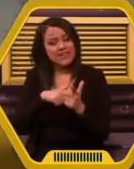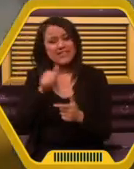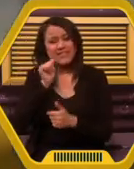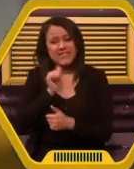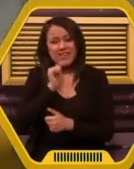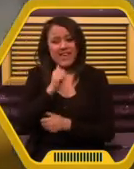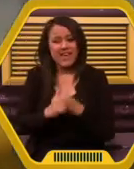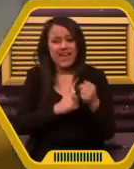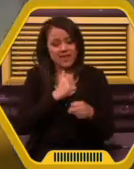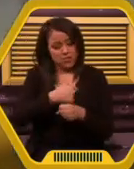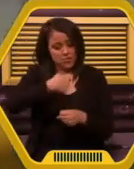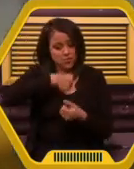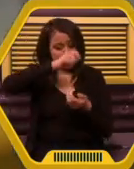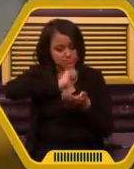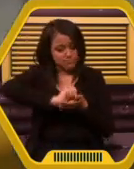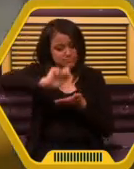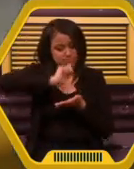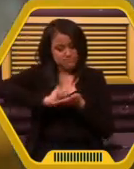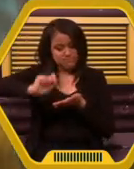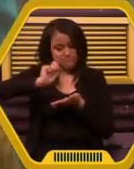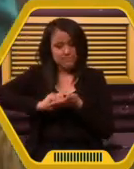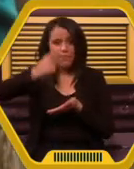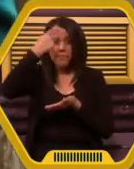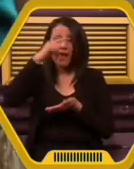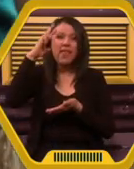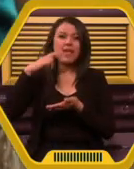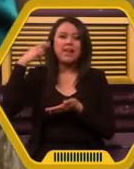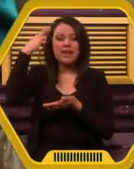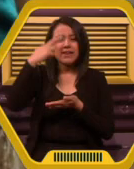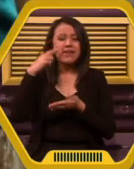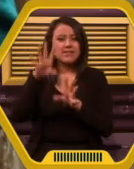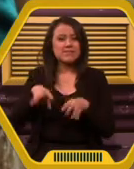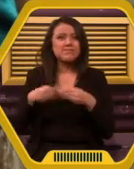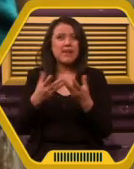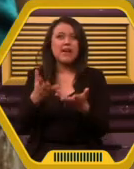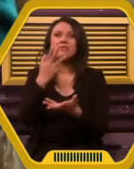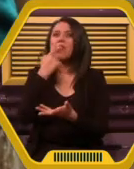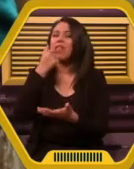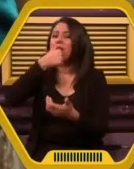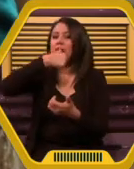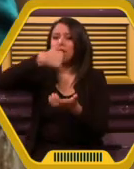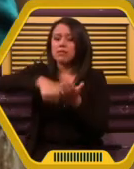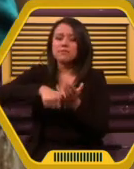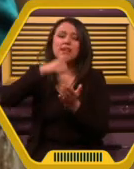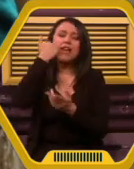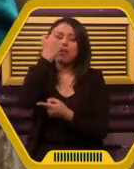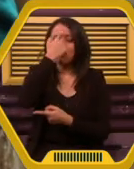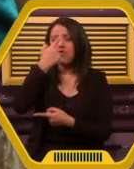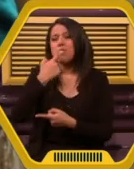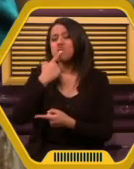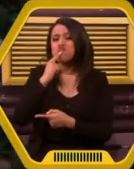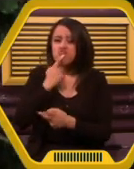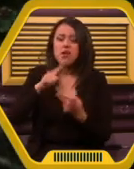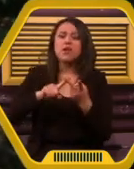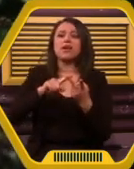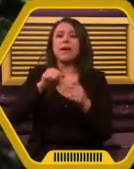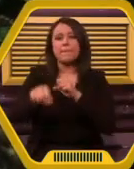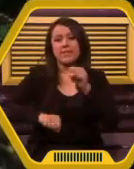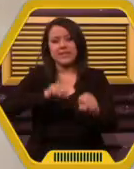le hago una carta a los Reyes Magos. Pido una muñeca, una bicicleta y muchos